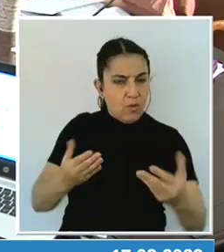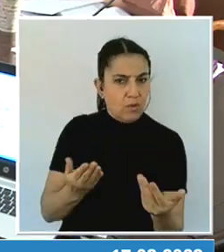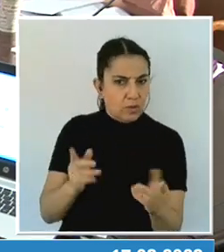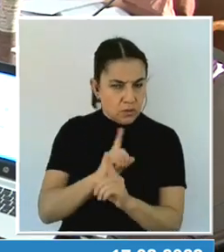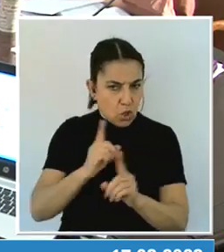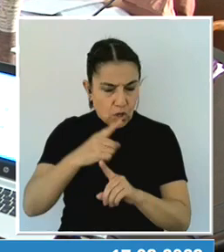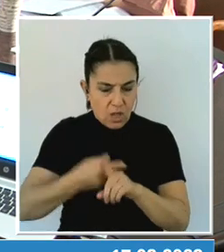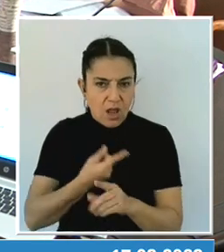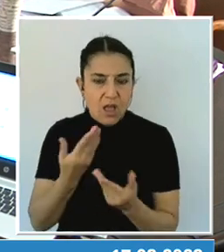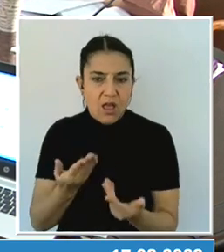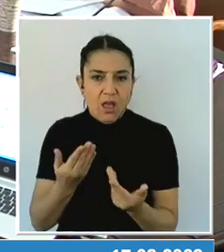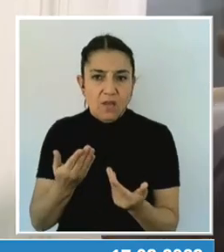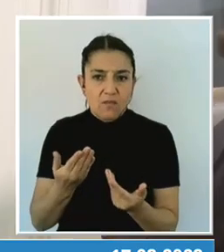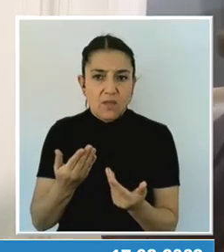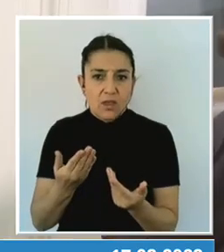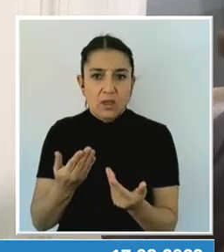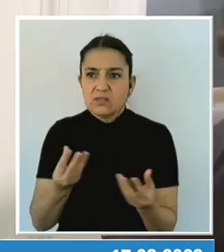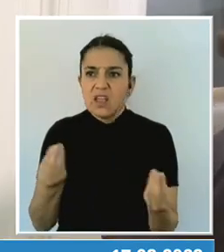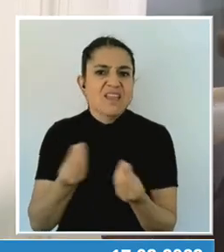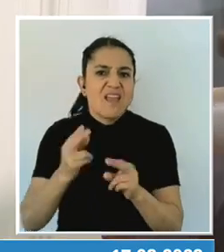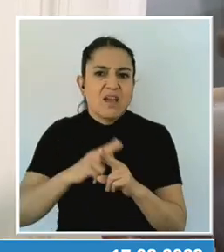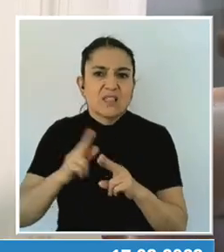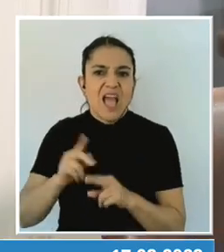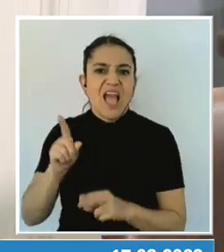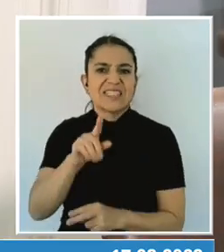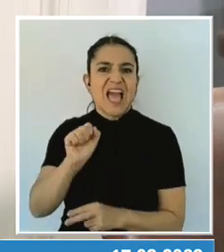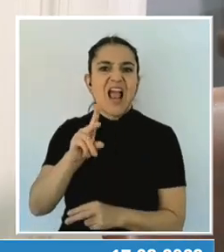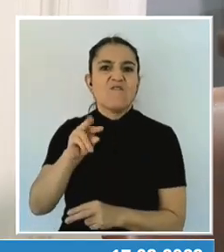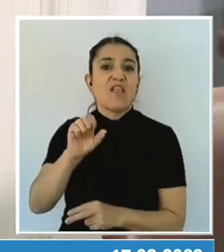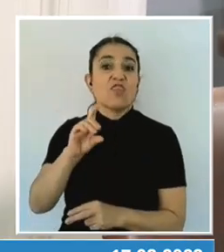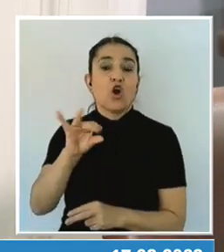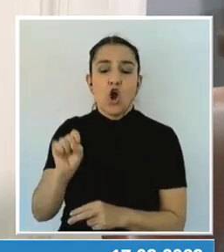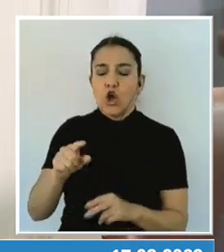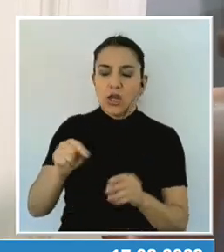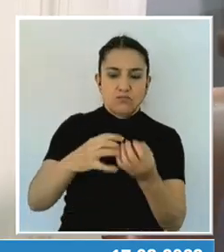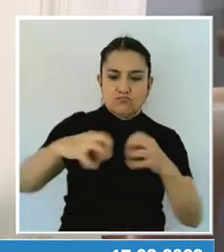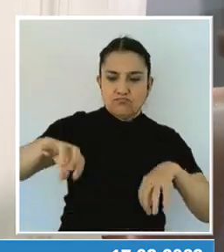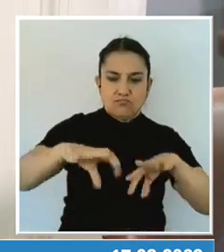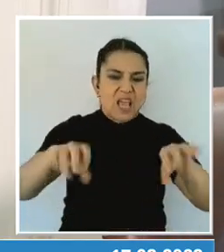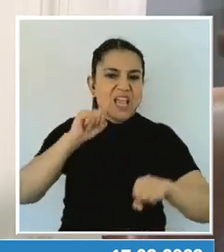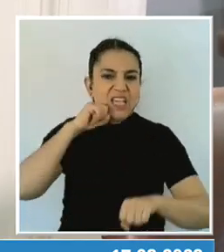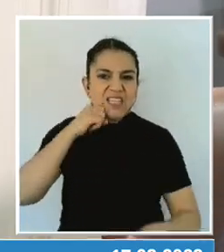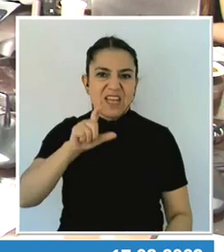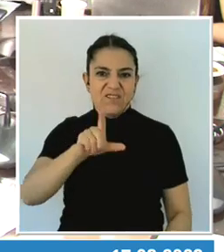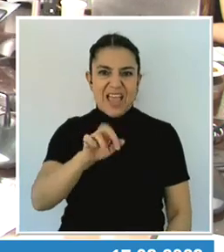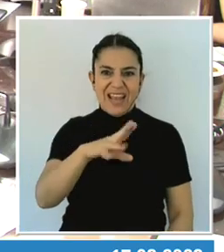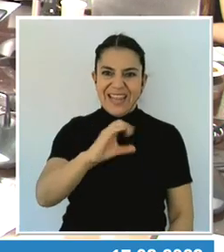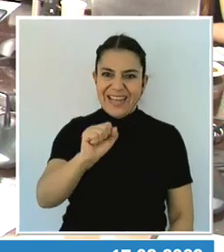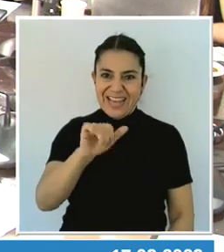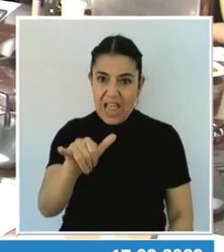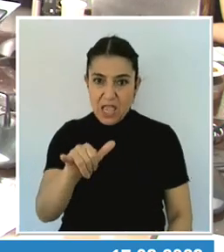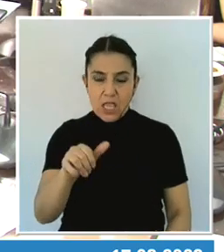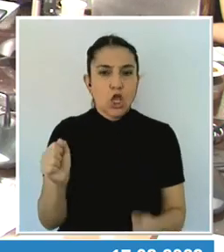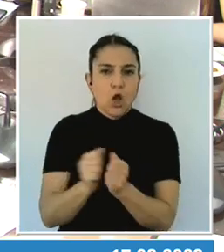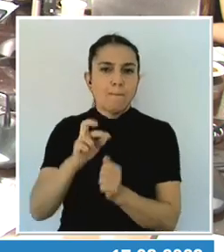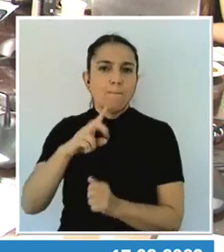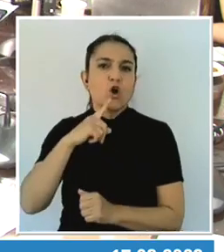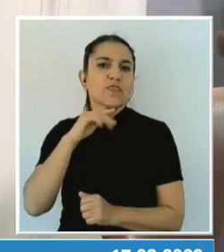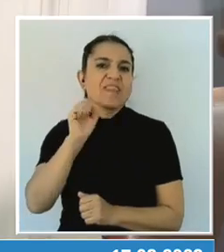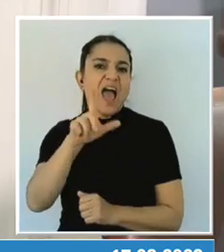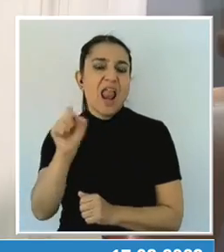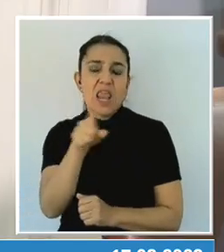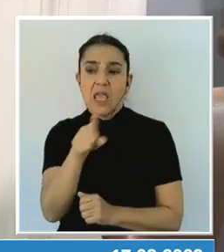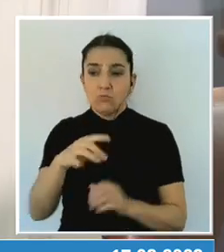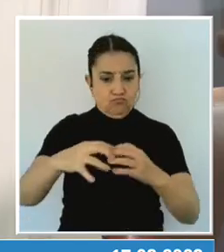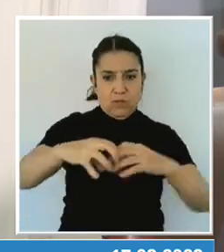Se excluyan unos con otros. ¿Quién lo quiere Lircay con Portales? Exclusión, pues. Imposición del